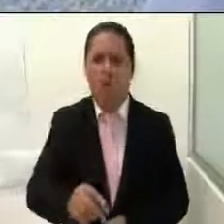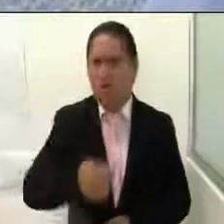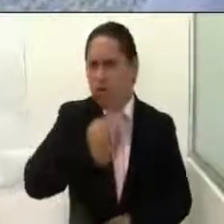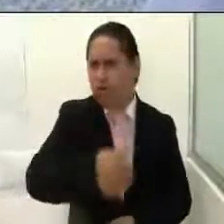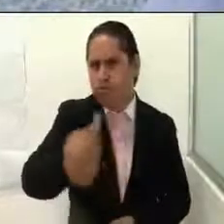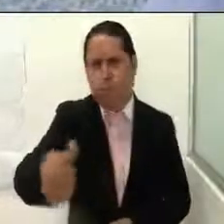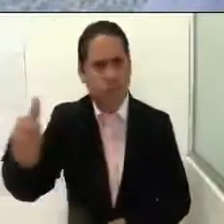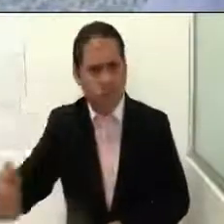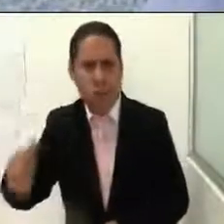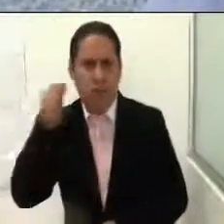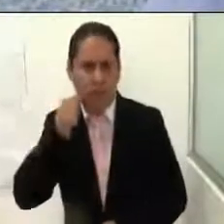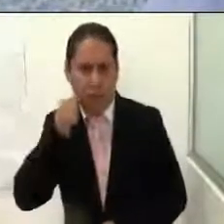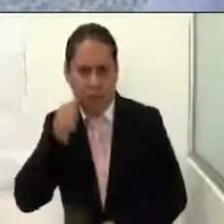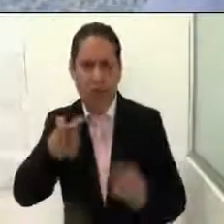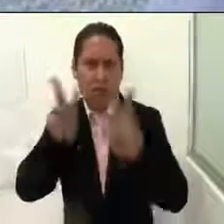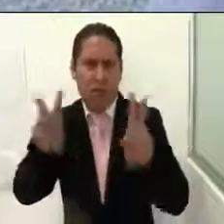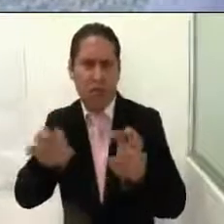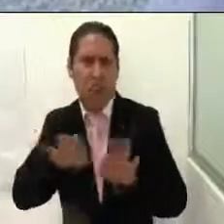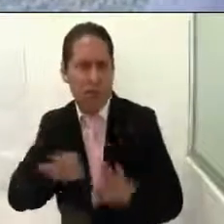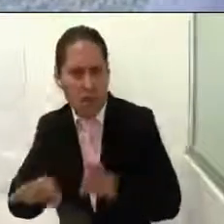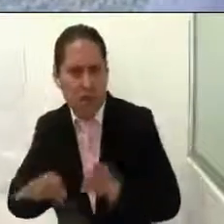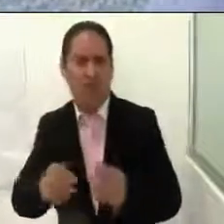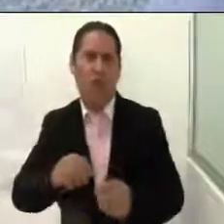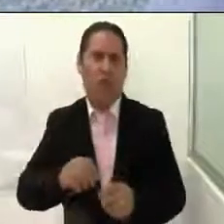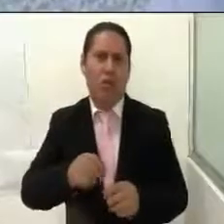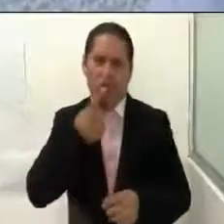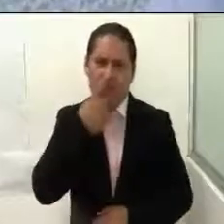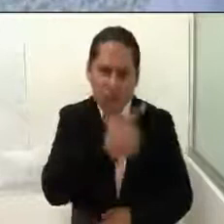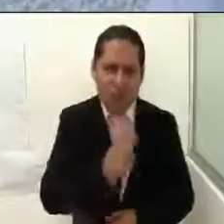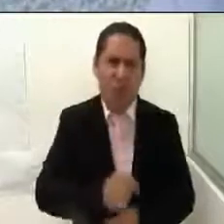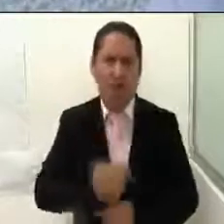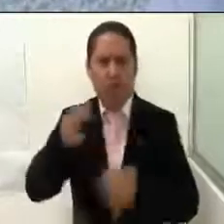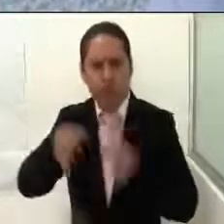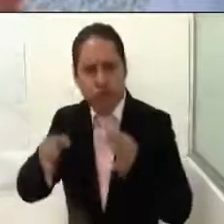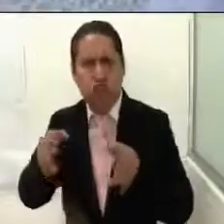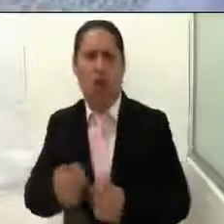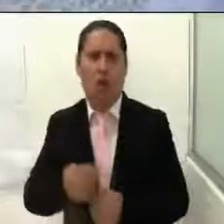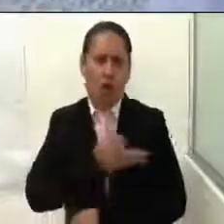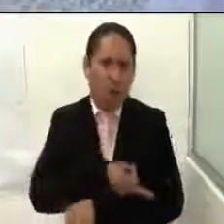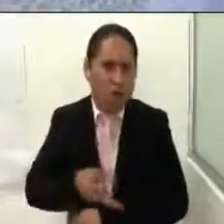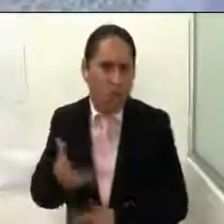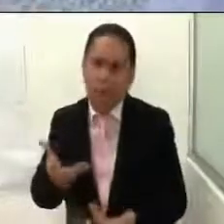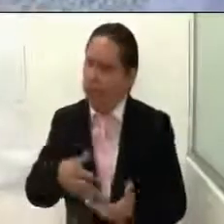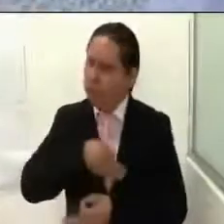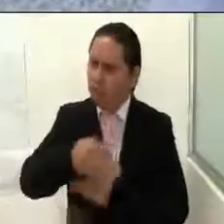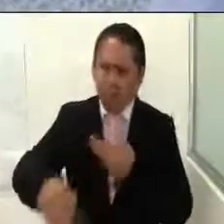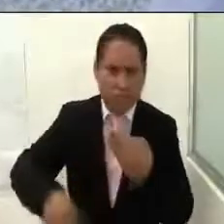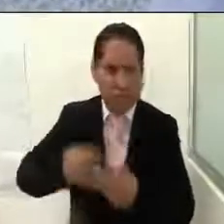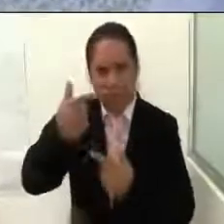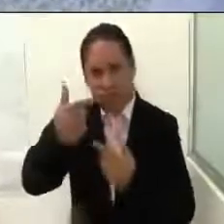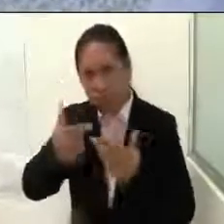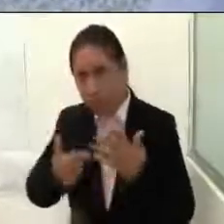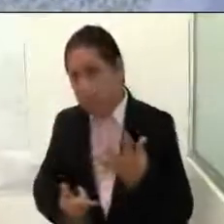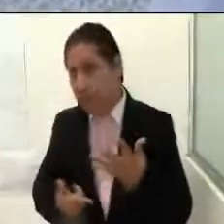asuntos en materia laboral materia civil materia penal materia familiar entonces podemos presumir que